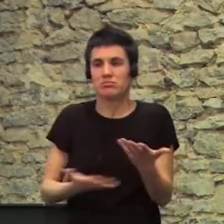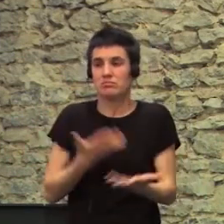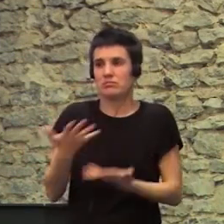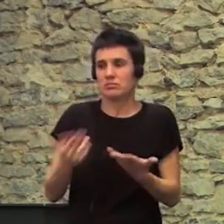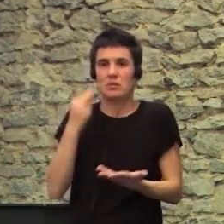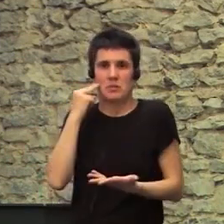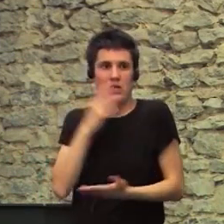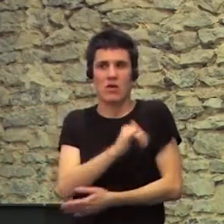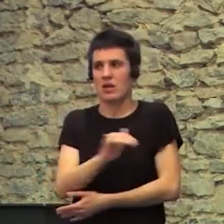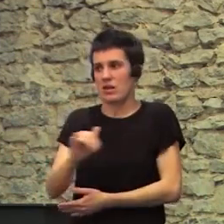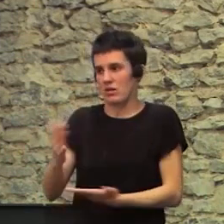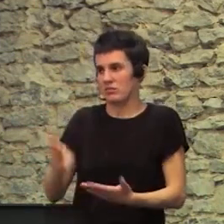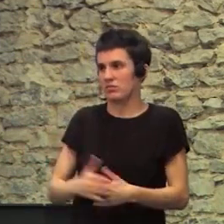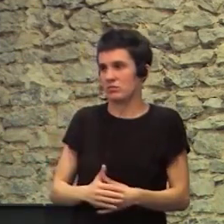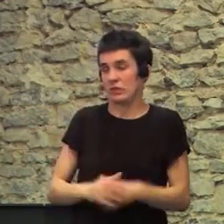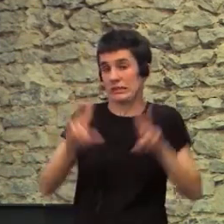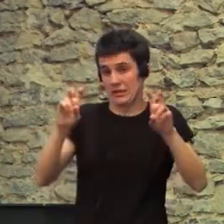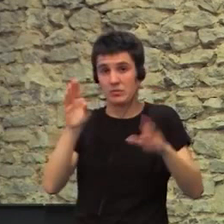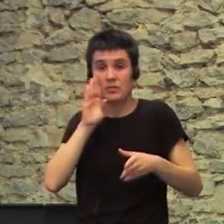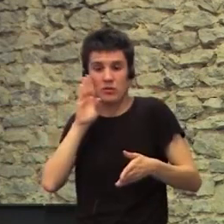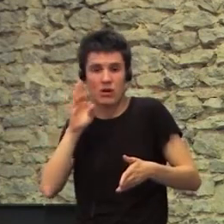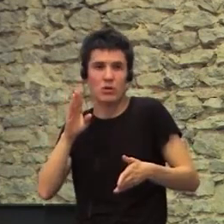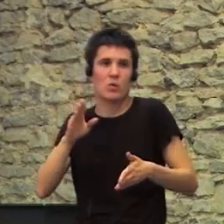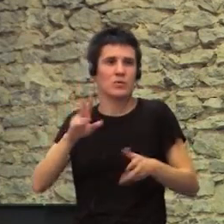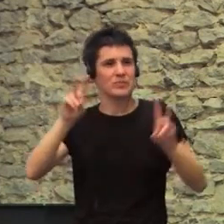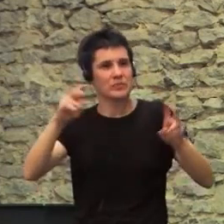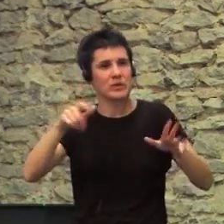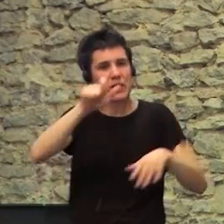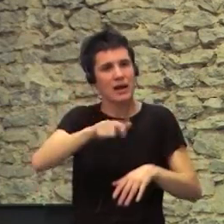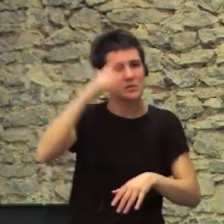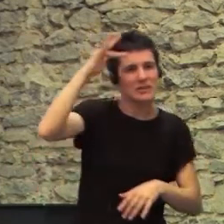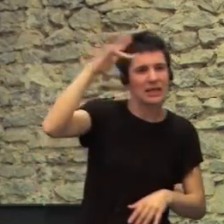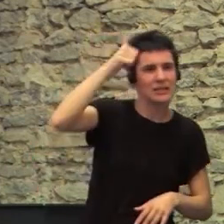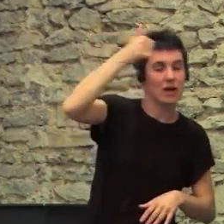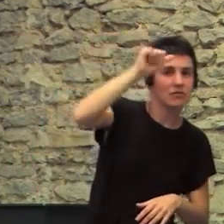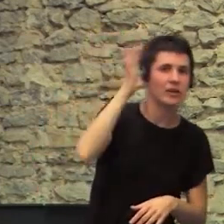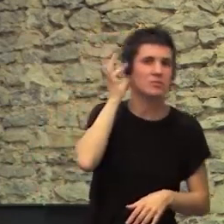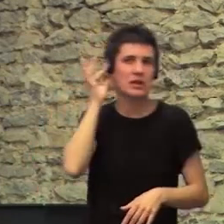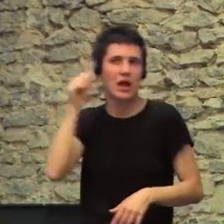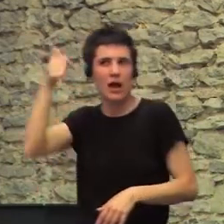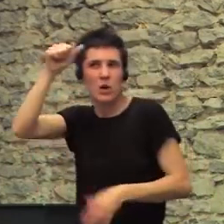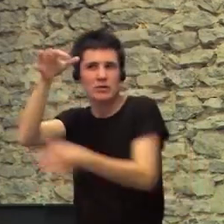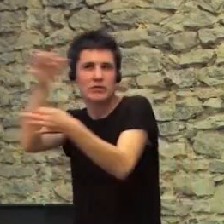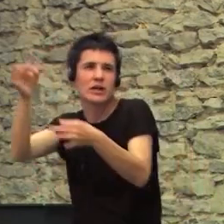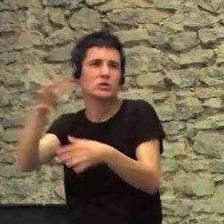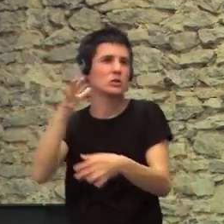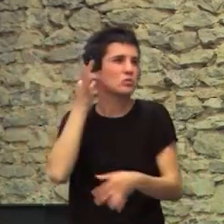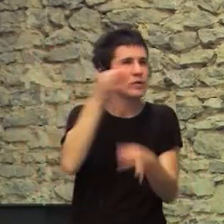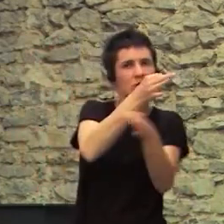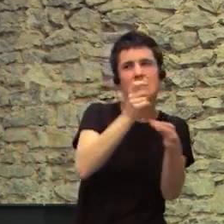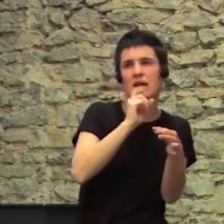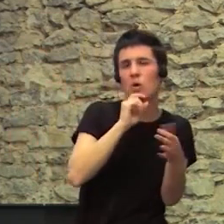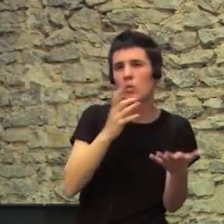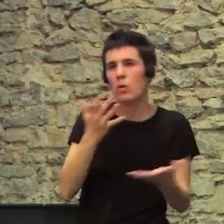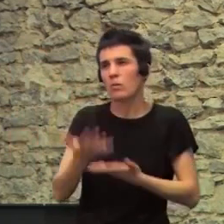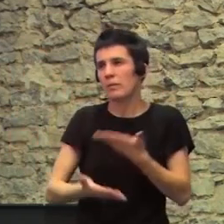cual hay miedos con respecto a eso, ¿no? Con las expectativas de feminidad, masculinidad, homosexualidad, transexualidad. Incluso